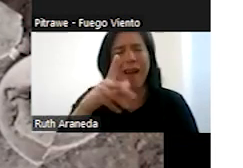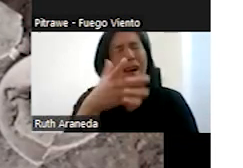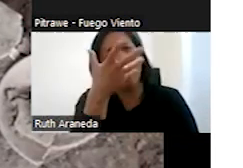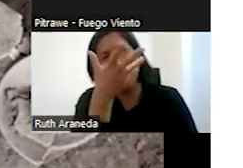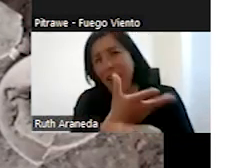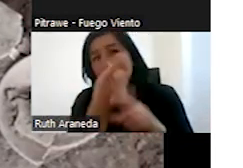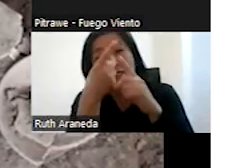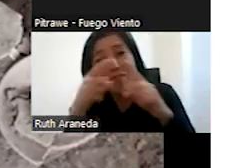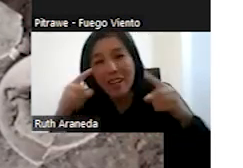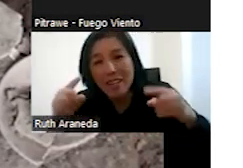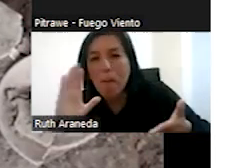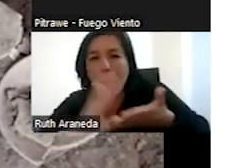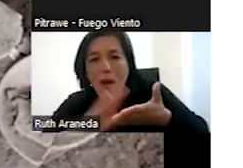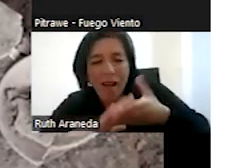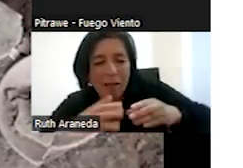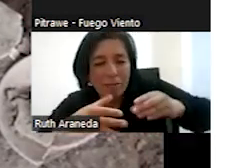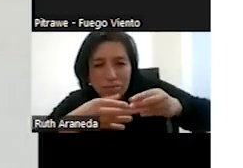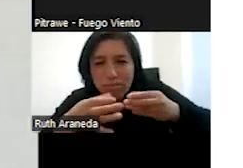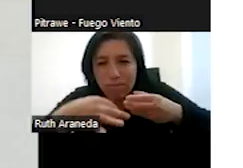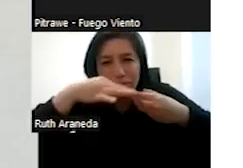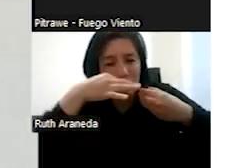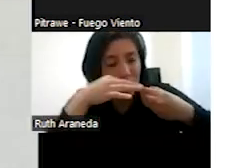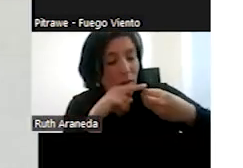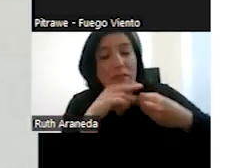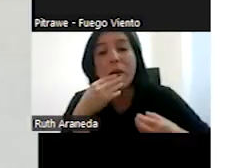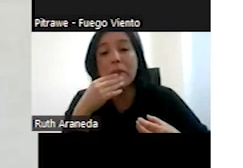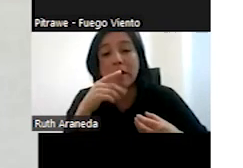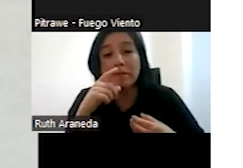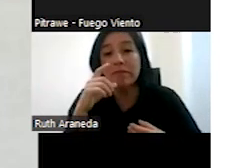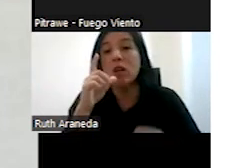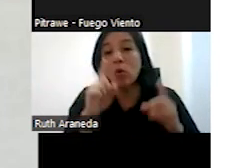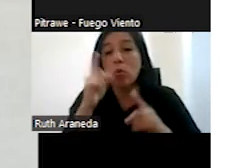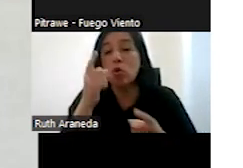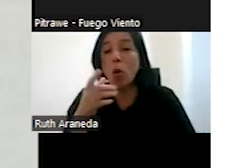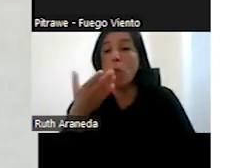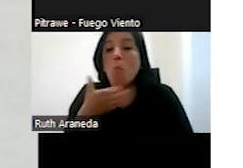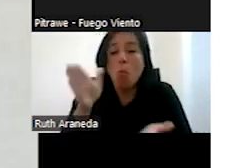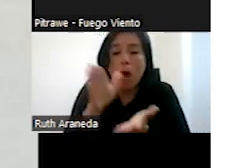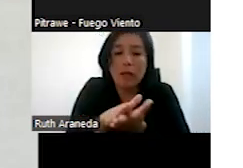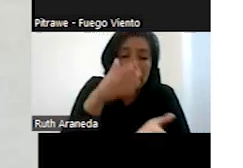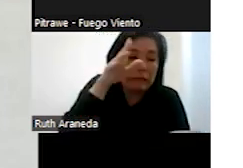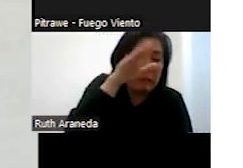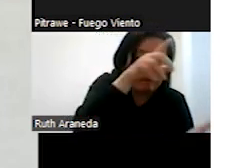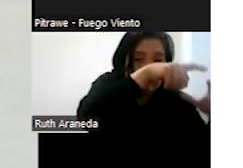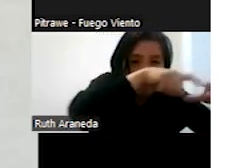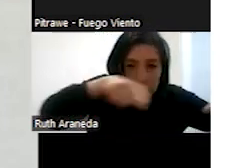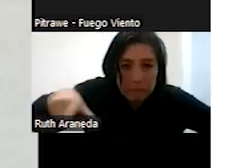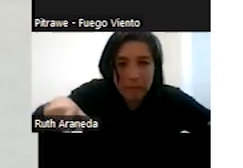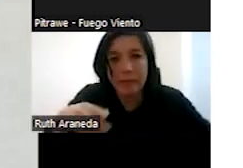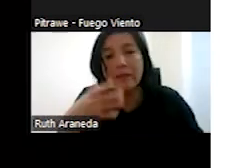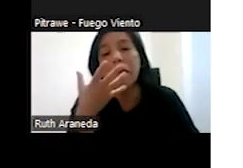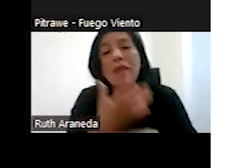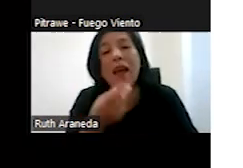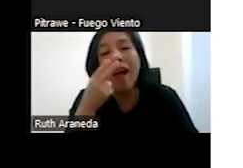de cerámica, sí, cuerpos extendidos, ventrales, o sea, boca abajo. Y por ahí, asociado a Aconcagua, también una miniatura de